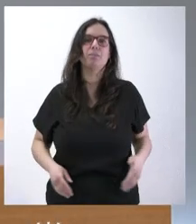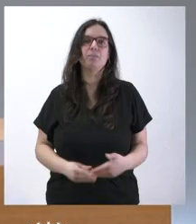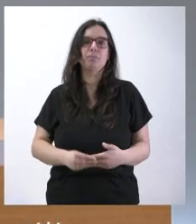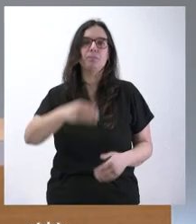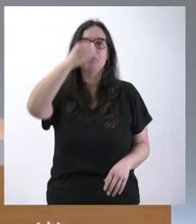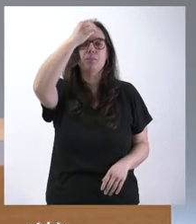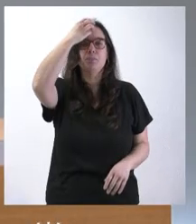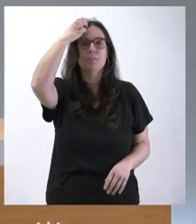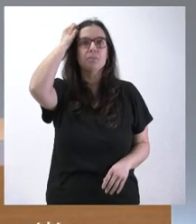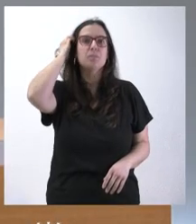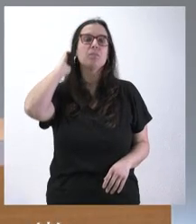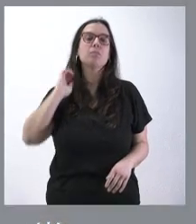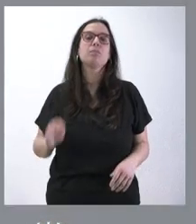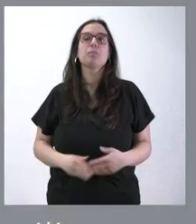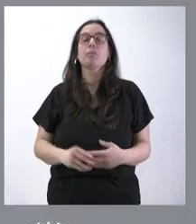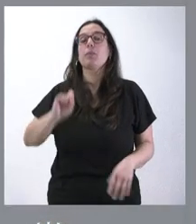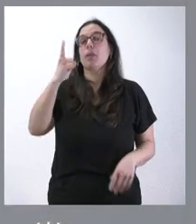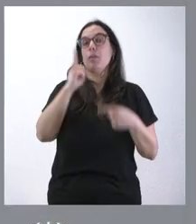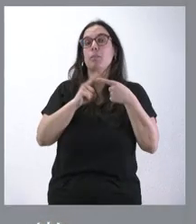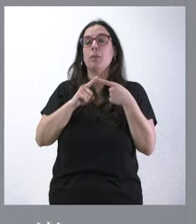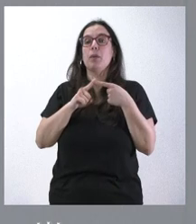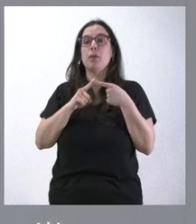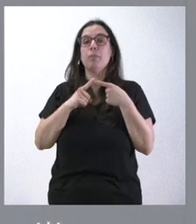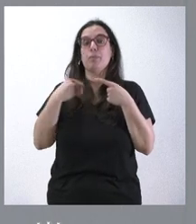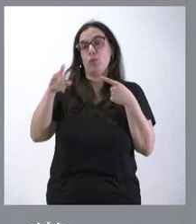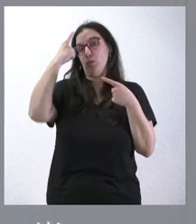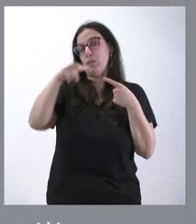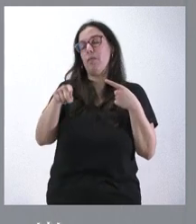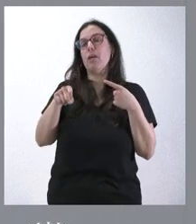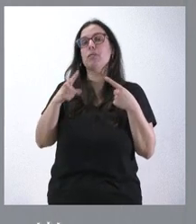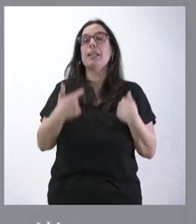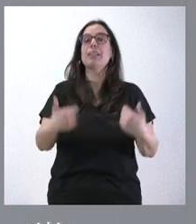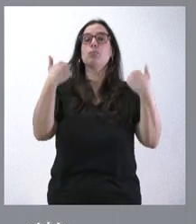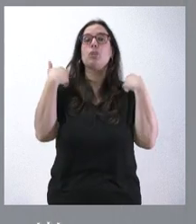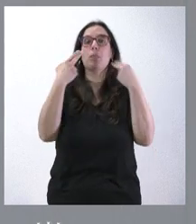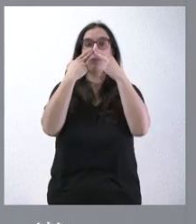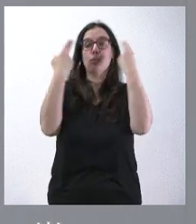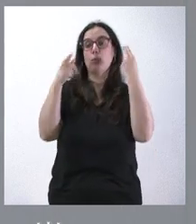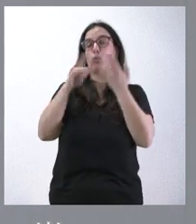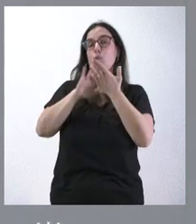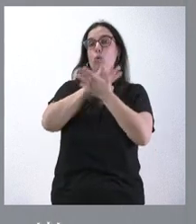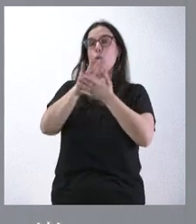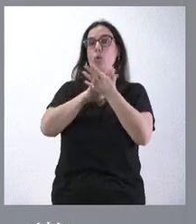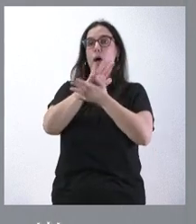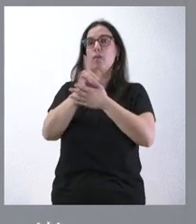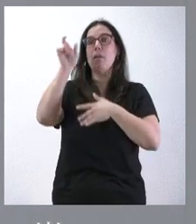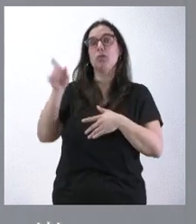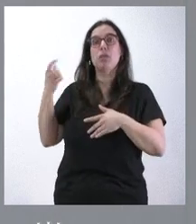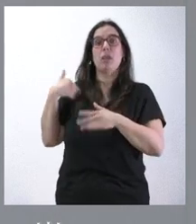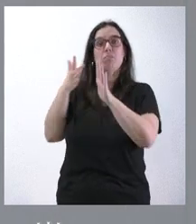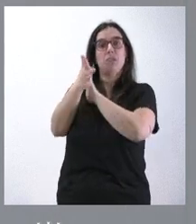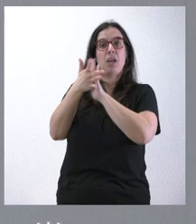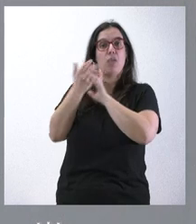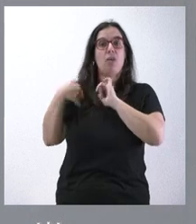gracias Pues lo primero como usted Eh sabe estos responsables públicos a que usted ha referencia pues dieron sus explicaciones sus aclaraciones que